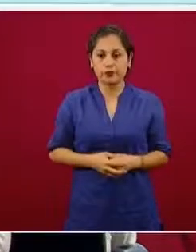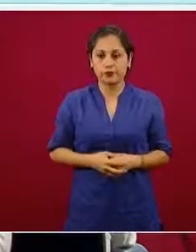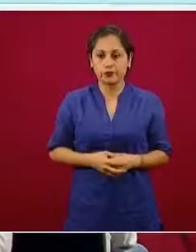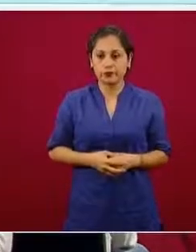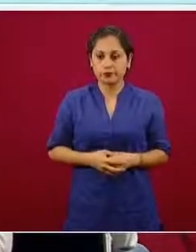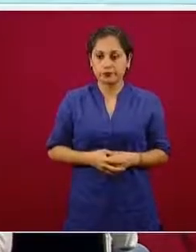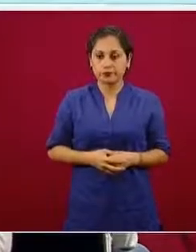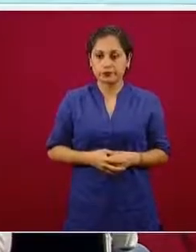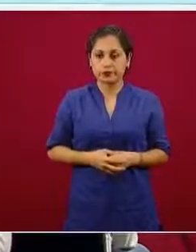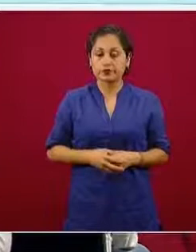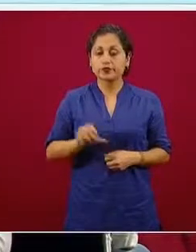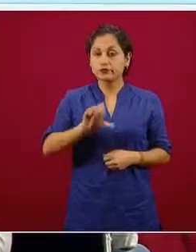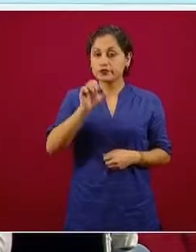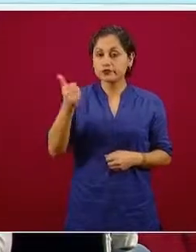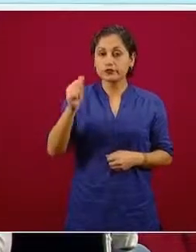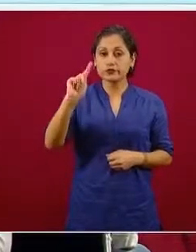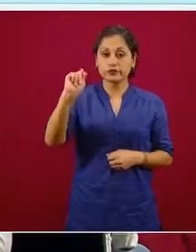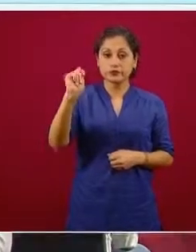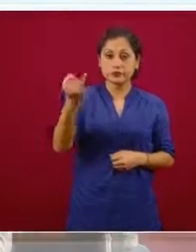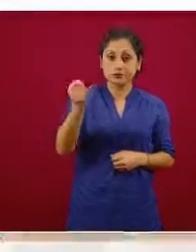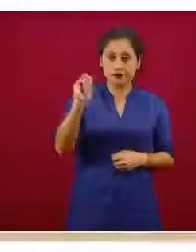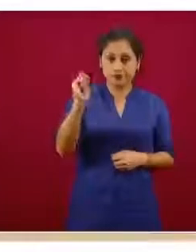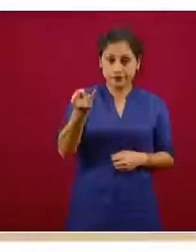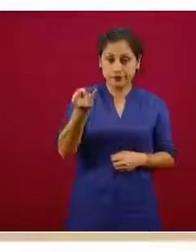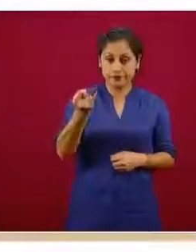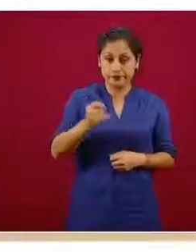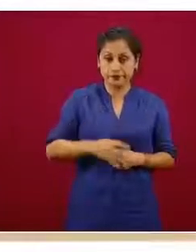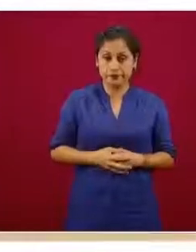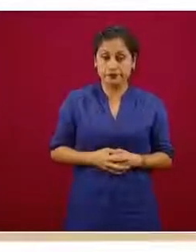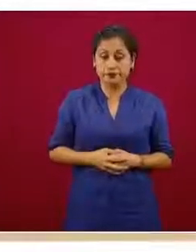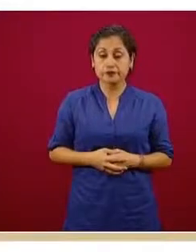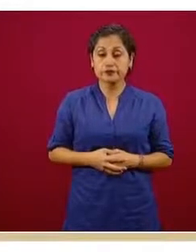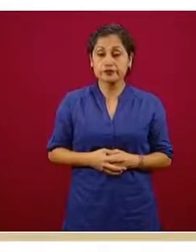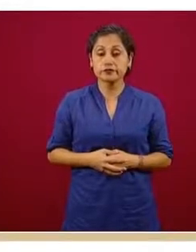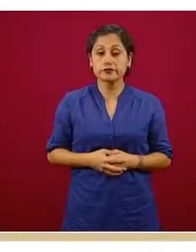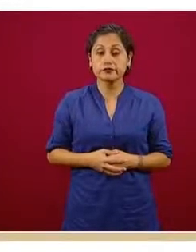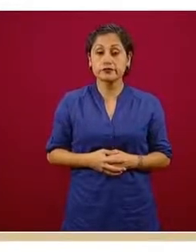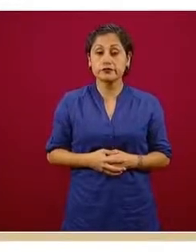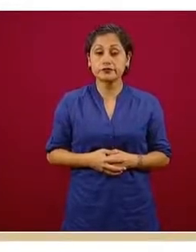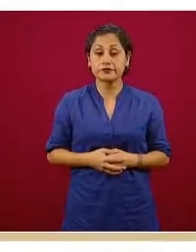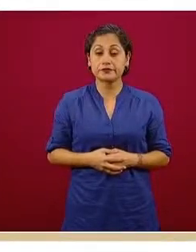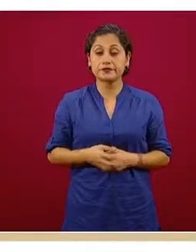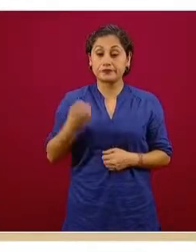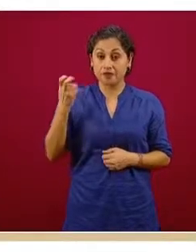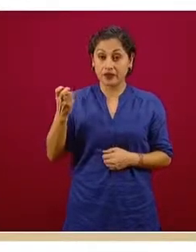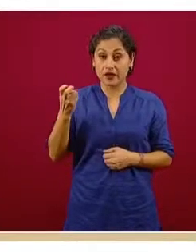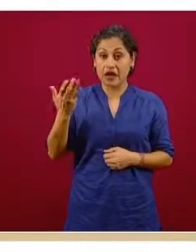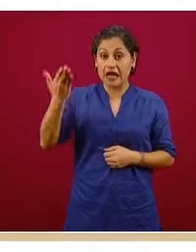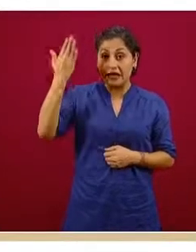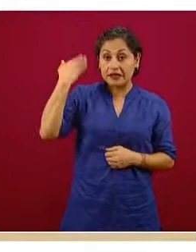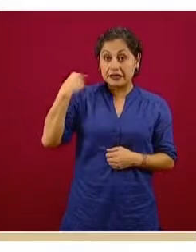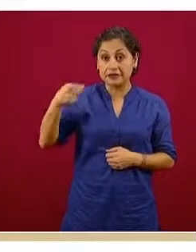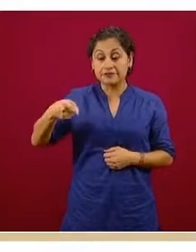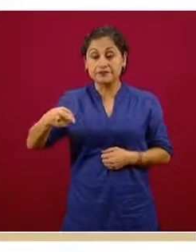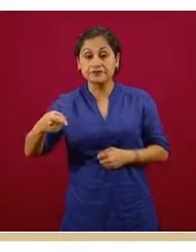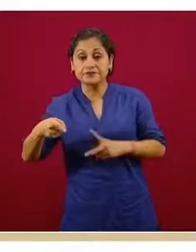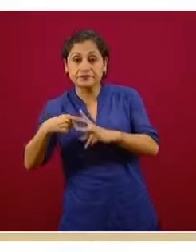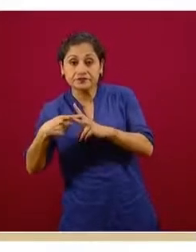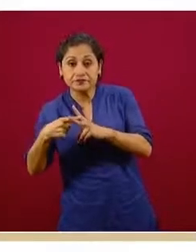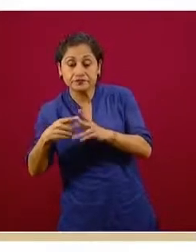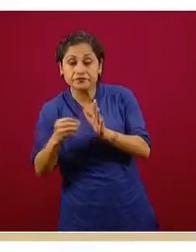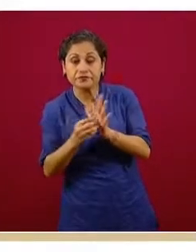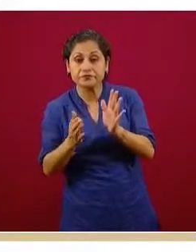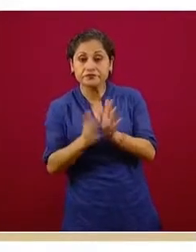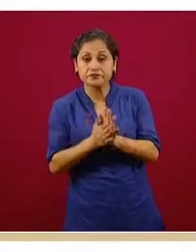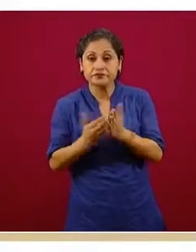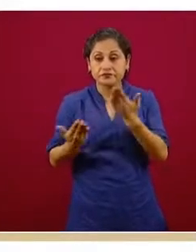de lugar, Tijuana, Baja California. Tijuana, Baja California. Se cumplió la predicción, llegó al punto máximo, eso